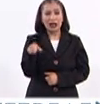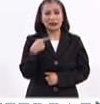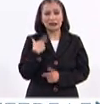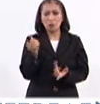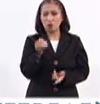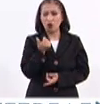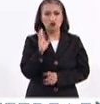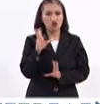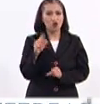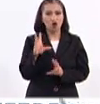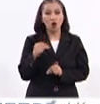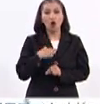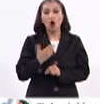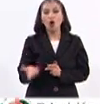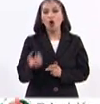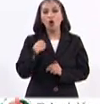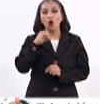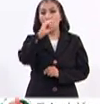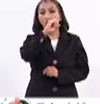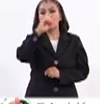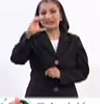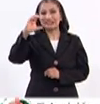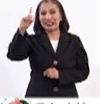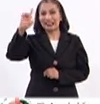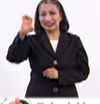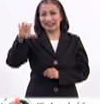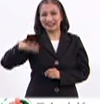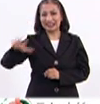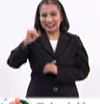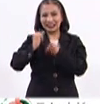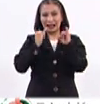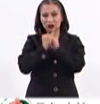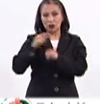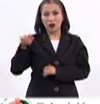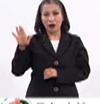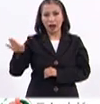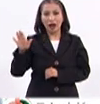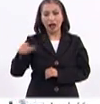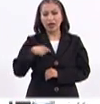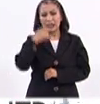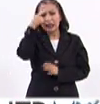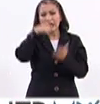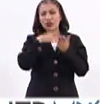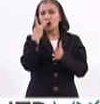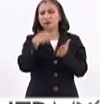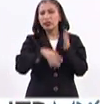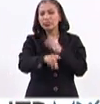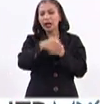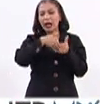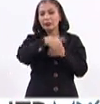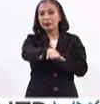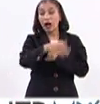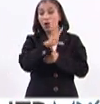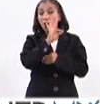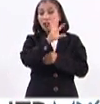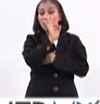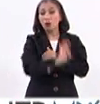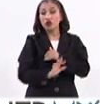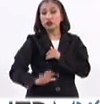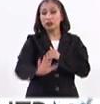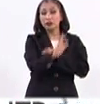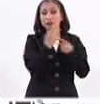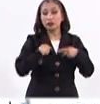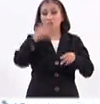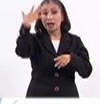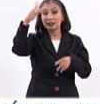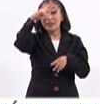dato menor, dado que la Organización para la Cooperación y el Desarrollo Económico, la OCDE, estima que para el 2030 el 40%